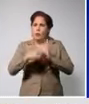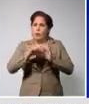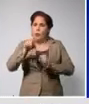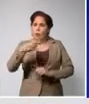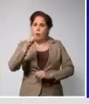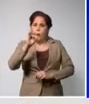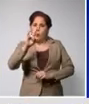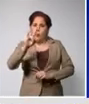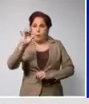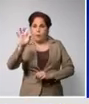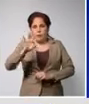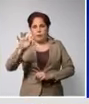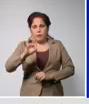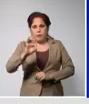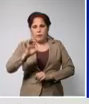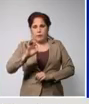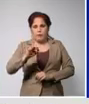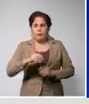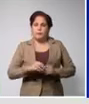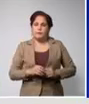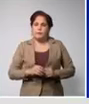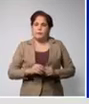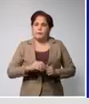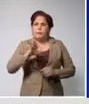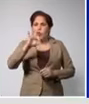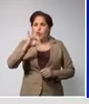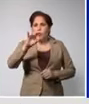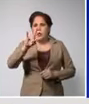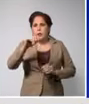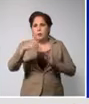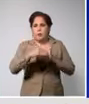17,9%. Estamos hablando de